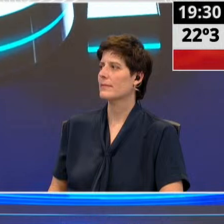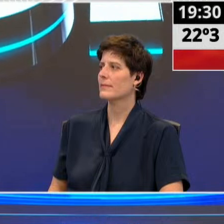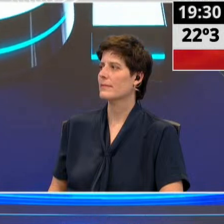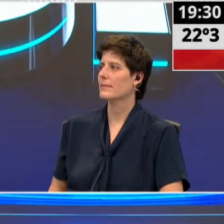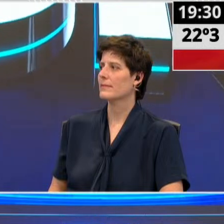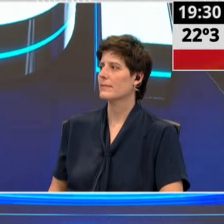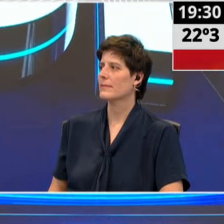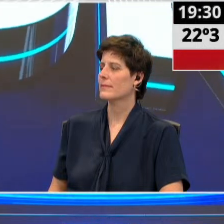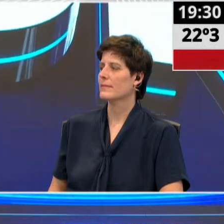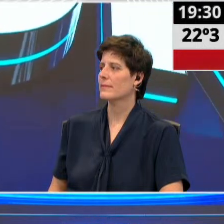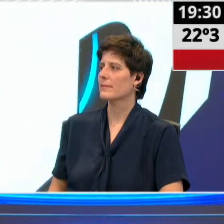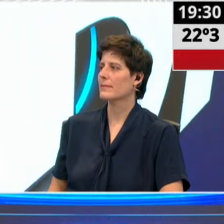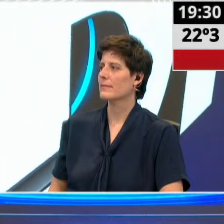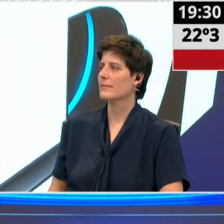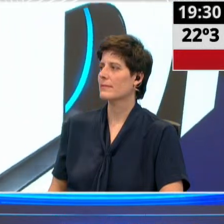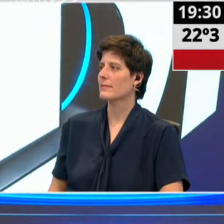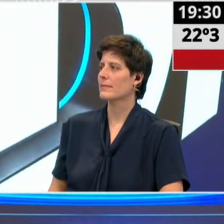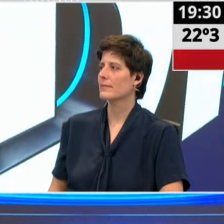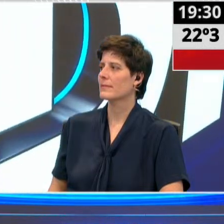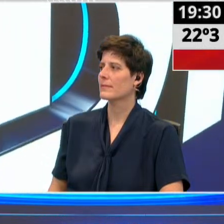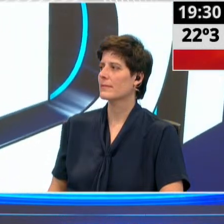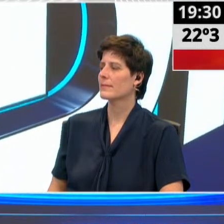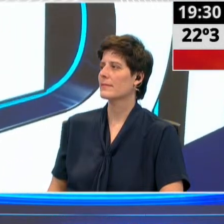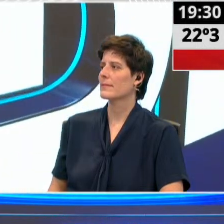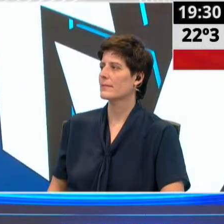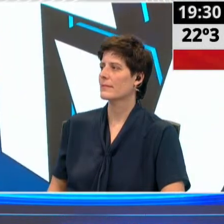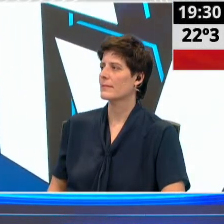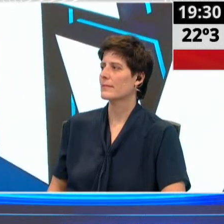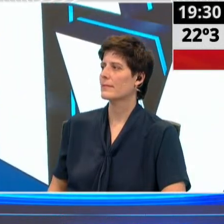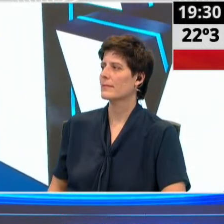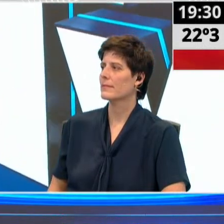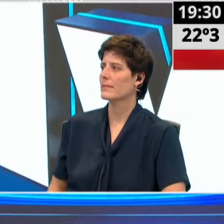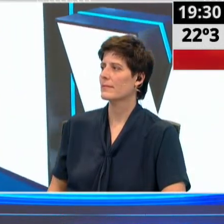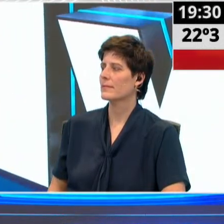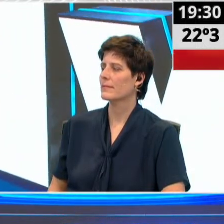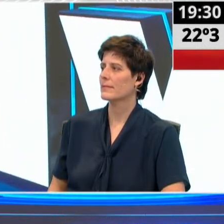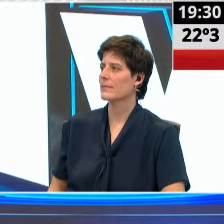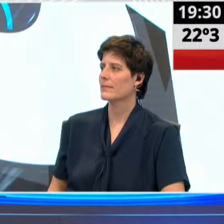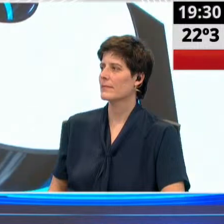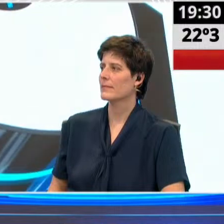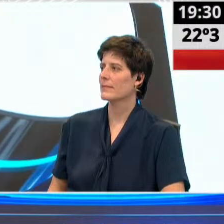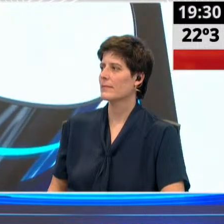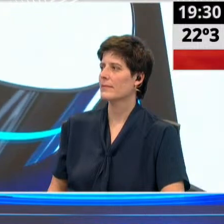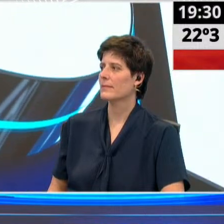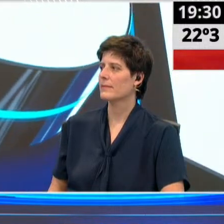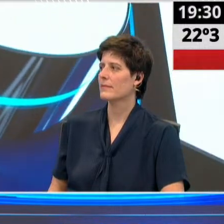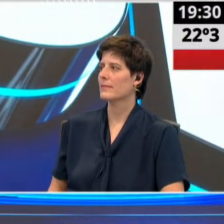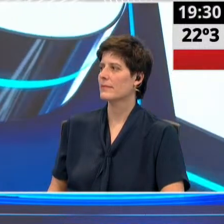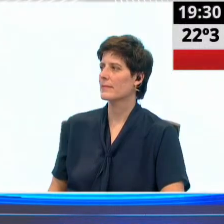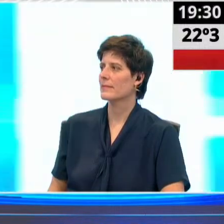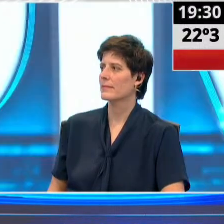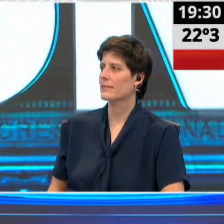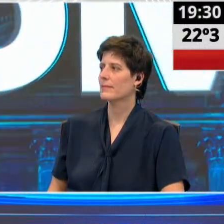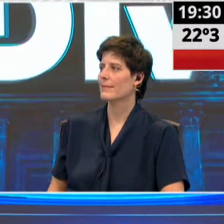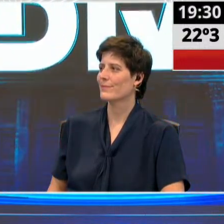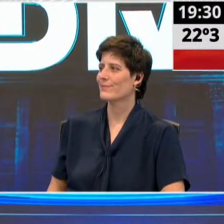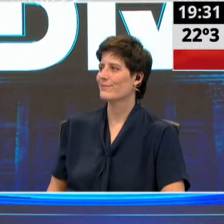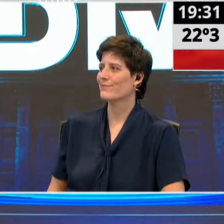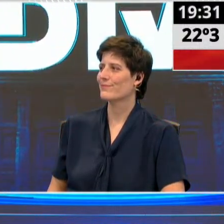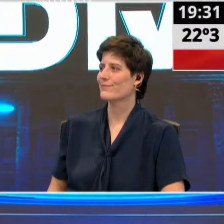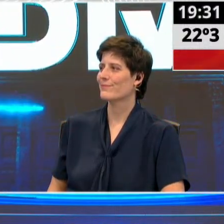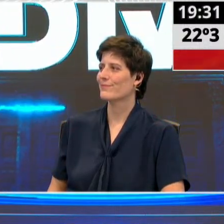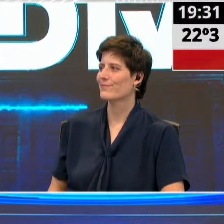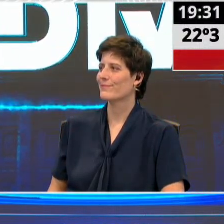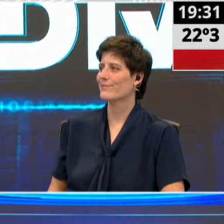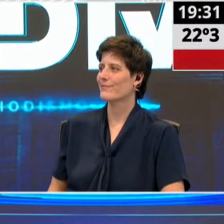buscar acuerdos. Parece que parte de la búsqueda de esos acuerdos va a tener que ser indefectiblemente acompañado por la omnipresencia